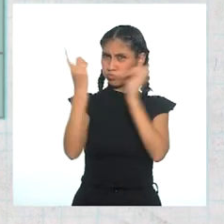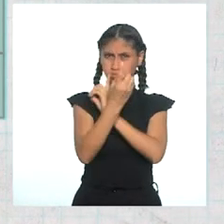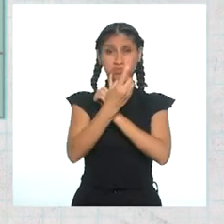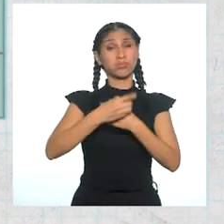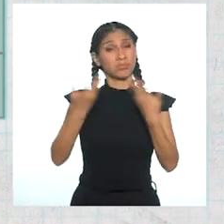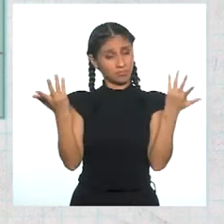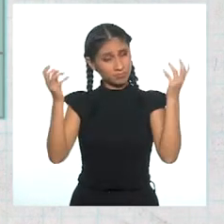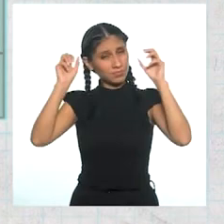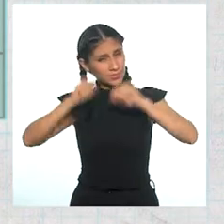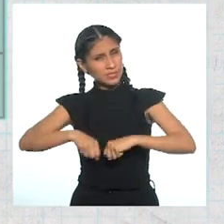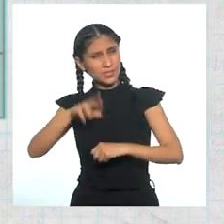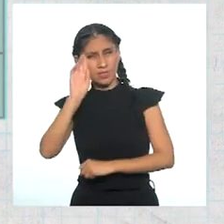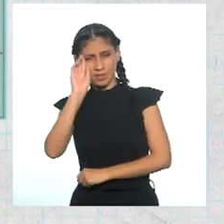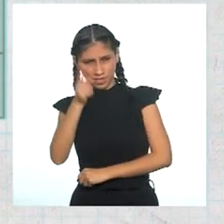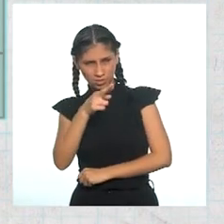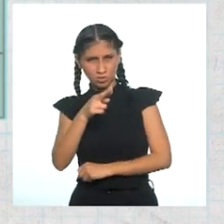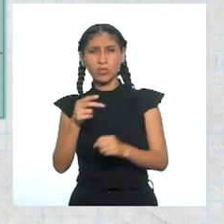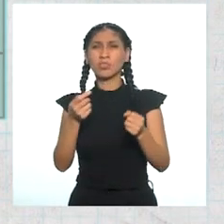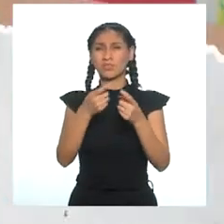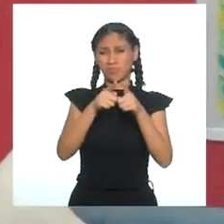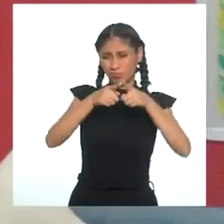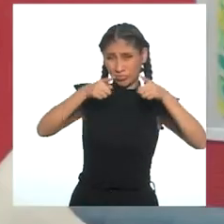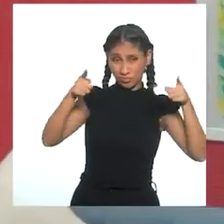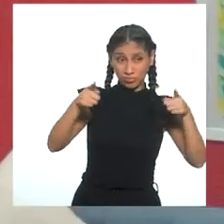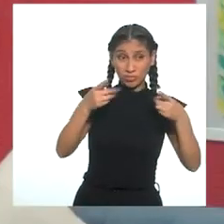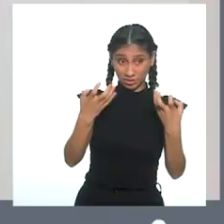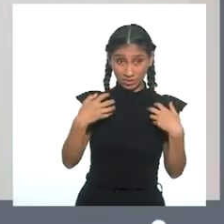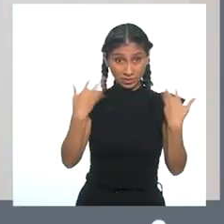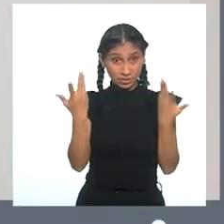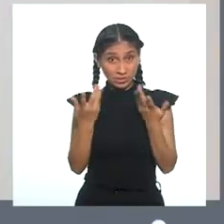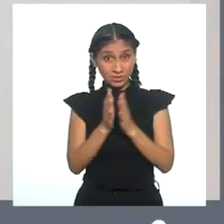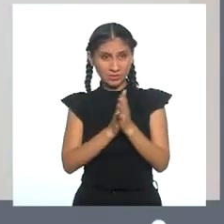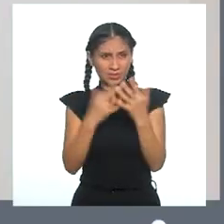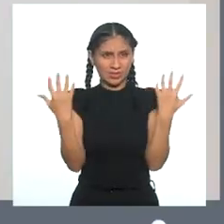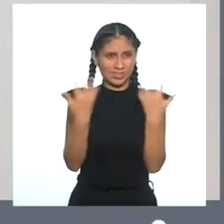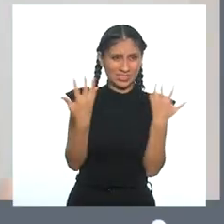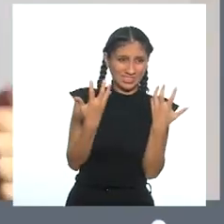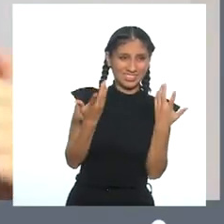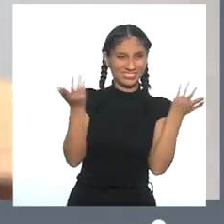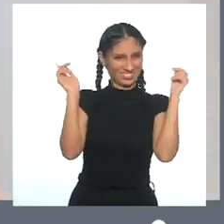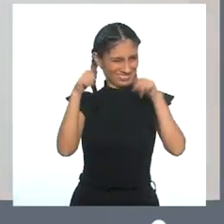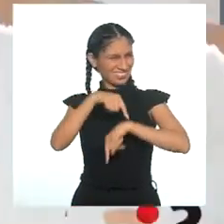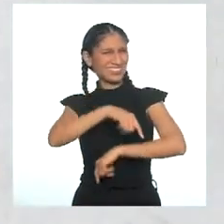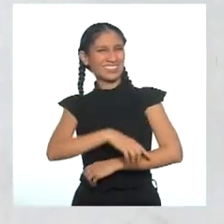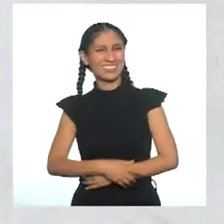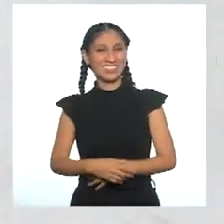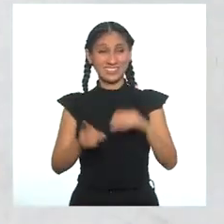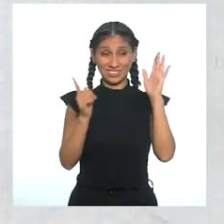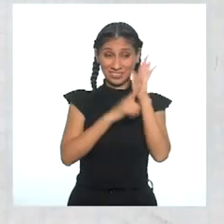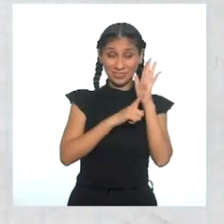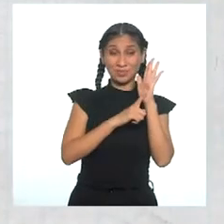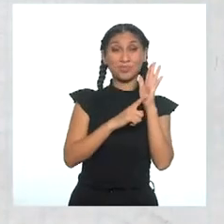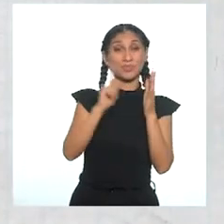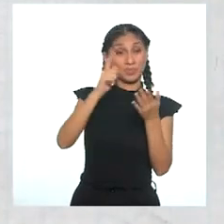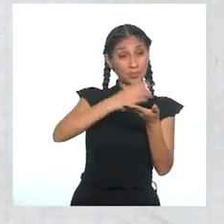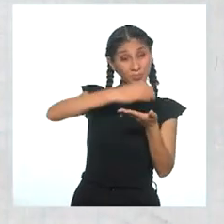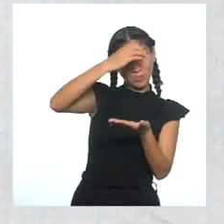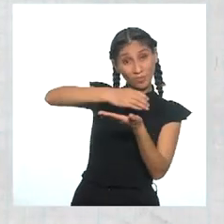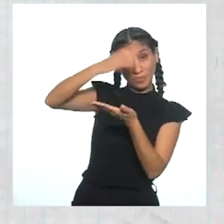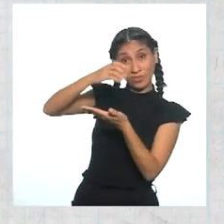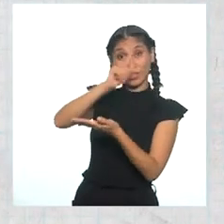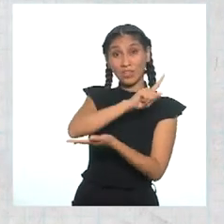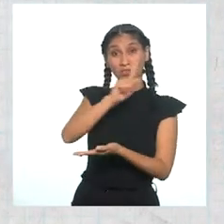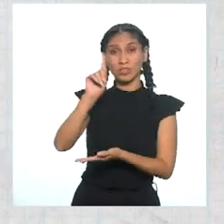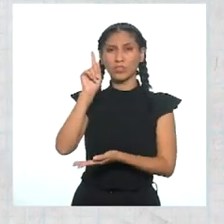razón. Hemos hecho el camino largo. ¿Quieres intentarlo? ¡Qué nervios! Ya pues, las unidades de longitud